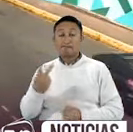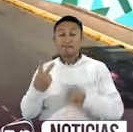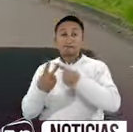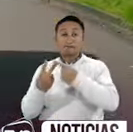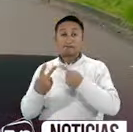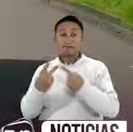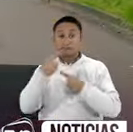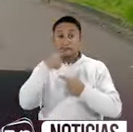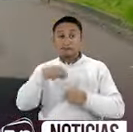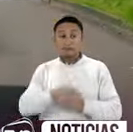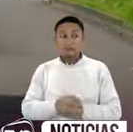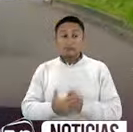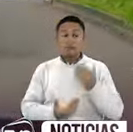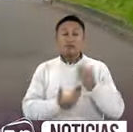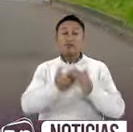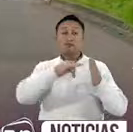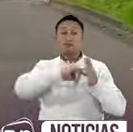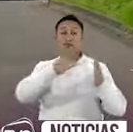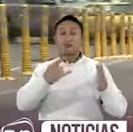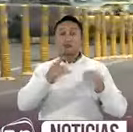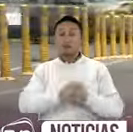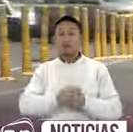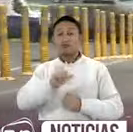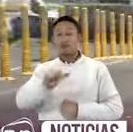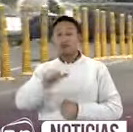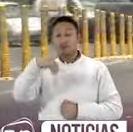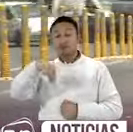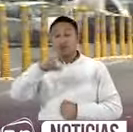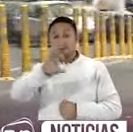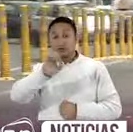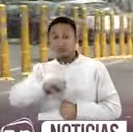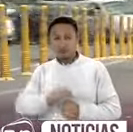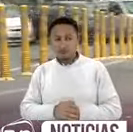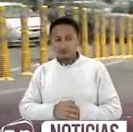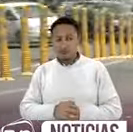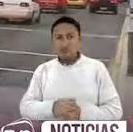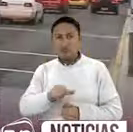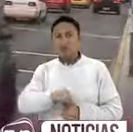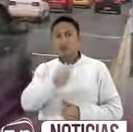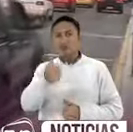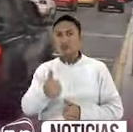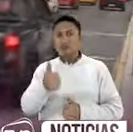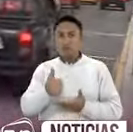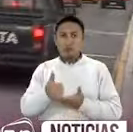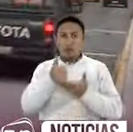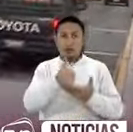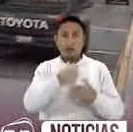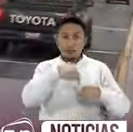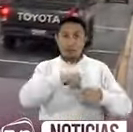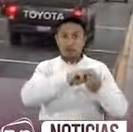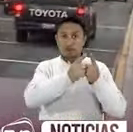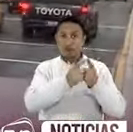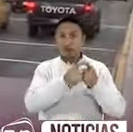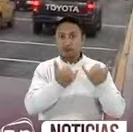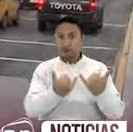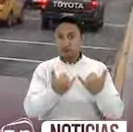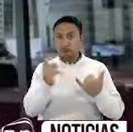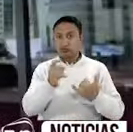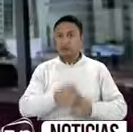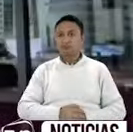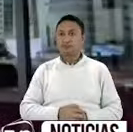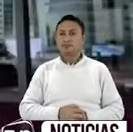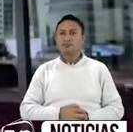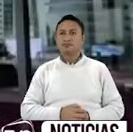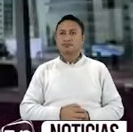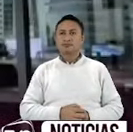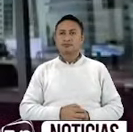la modernización tecnológica de la gestión de movilidad de la ciudad es otro de los puntales de la reestructuración que se debería buscar.